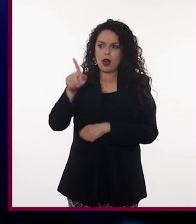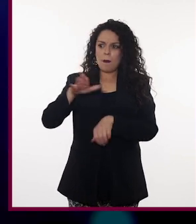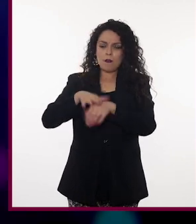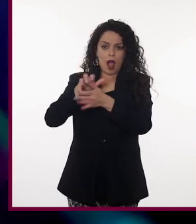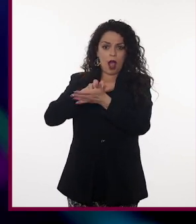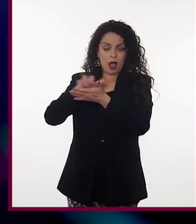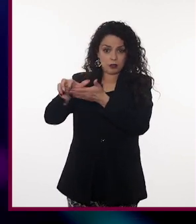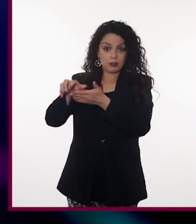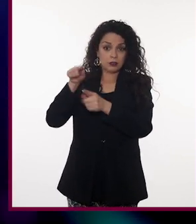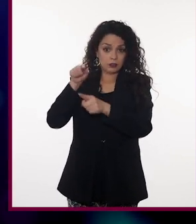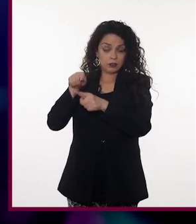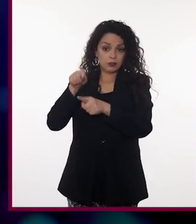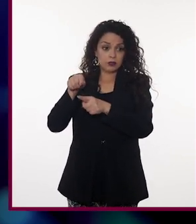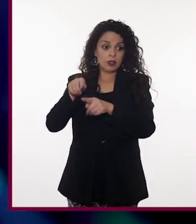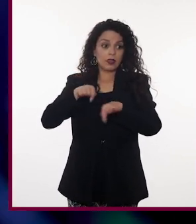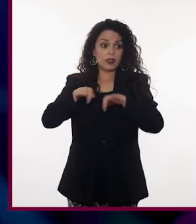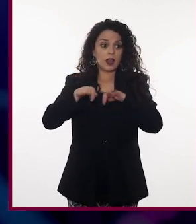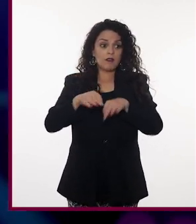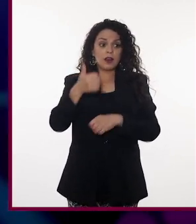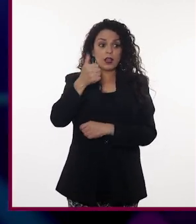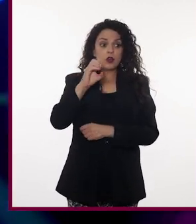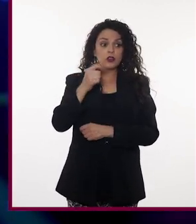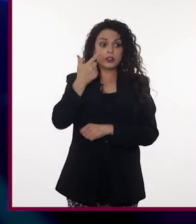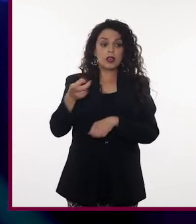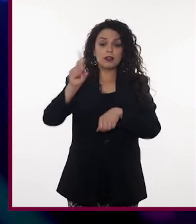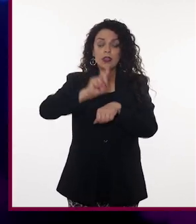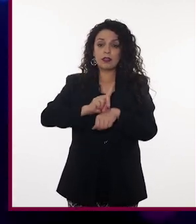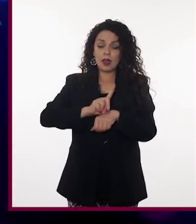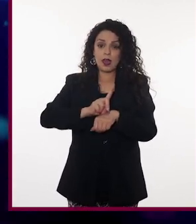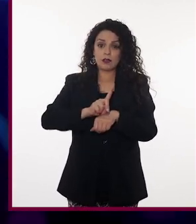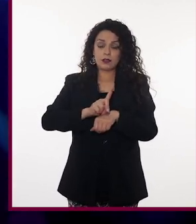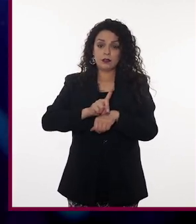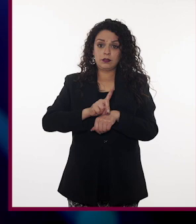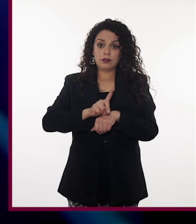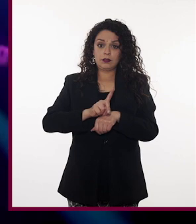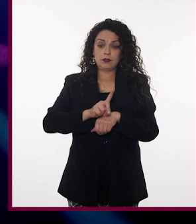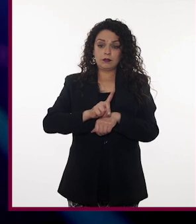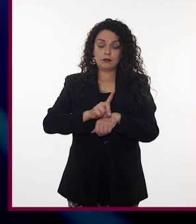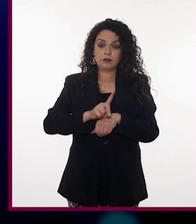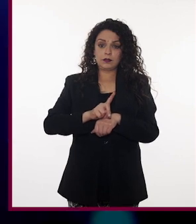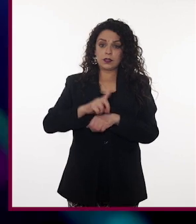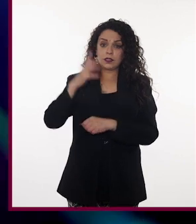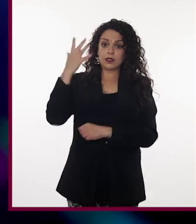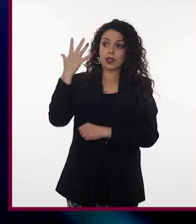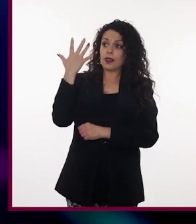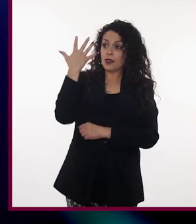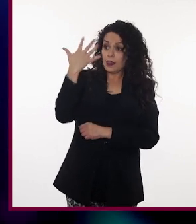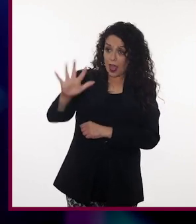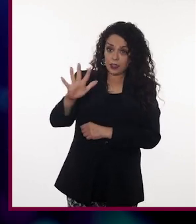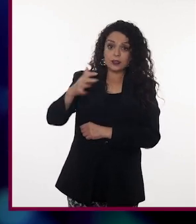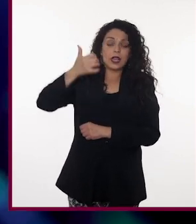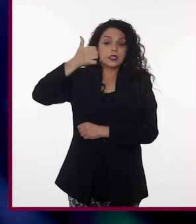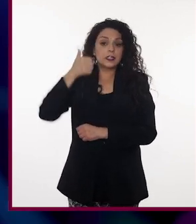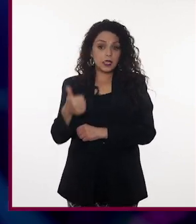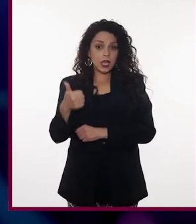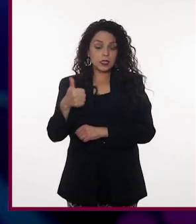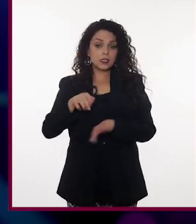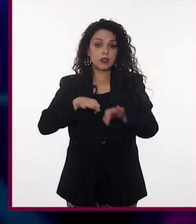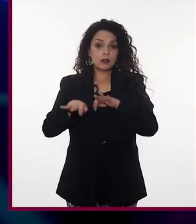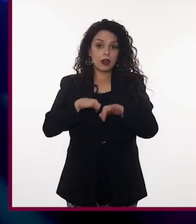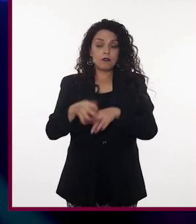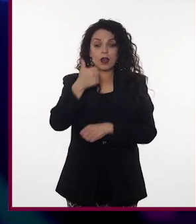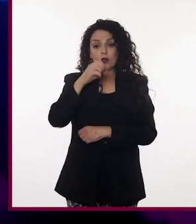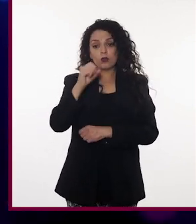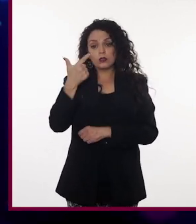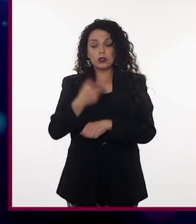repartidores trabajan 6 o 7 días. De hecho, 6 de cada 10 repartidores trabajan entre 6 o 7